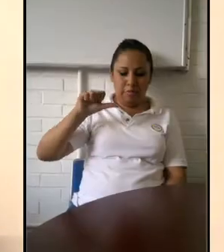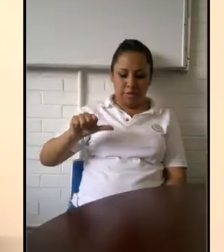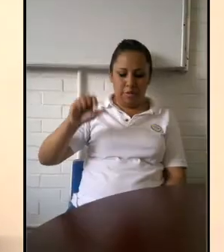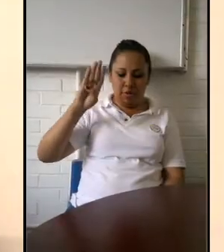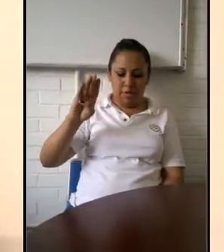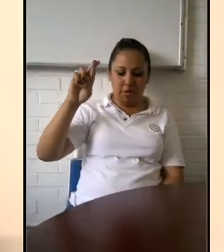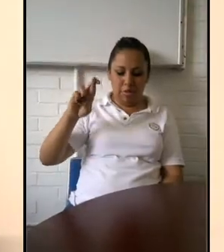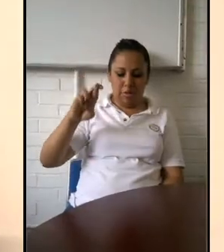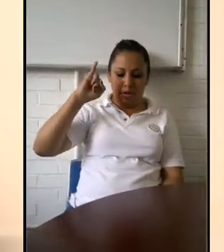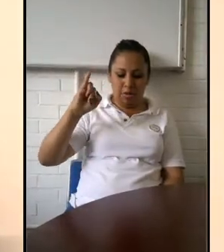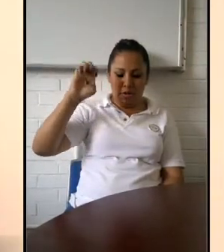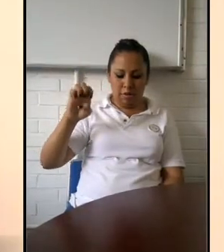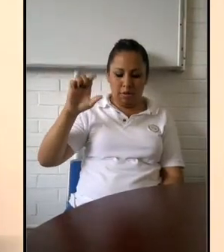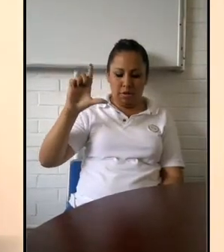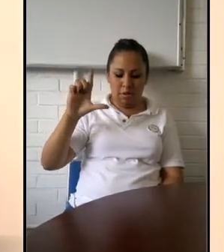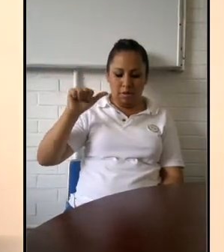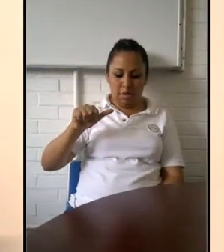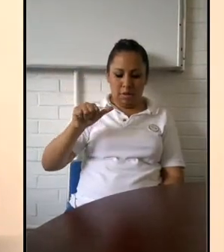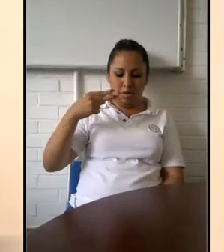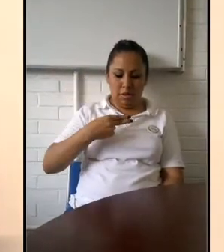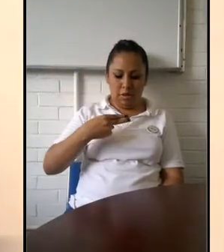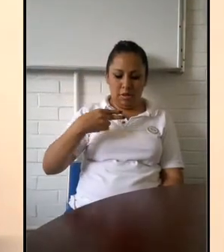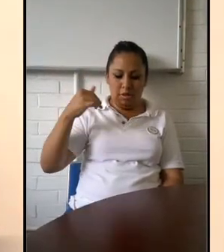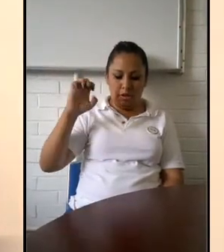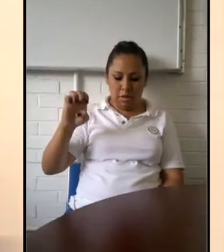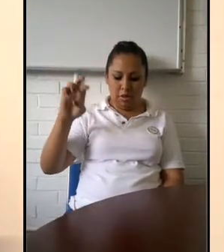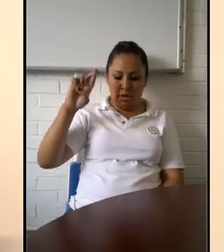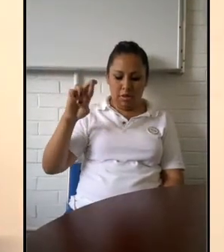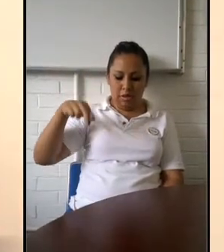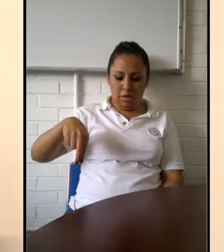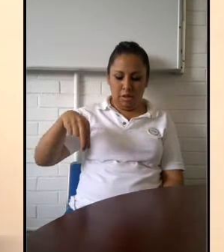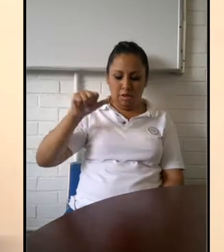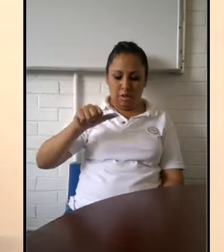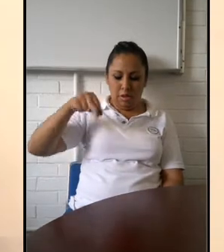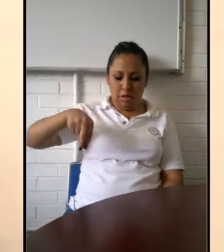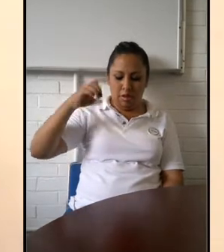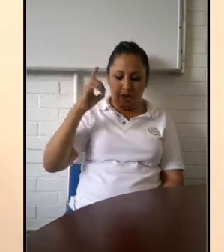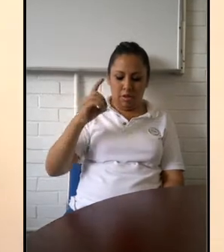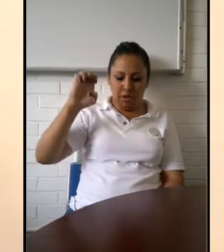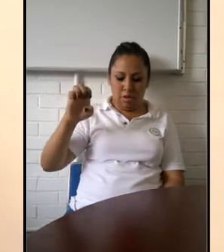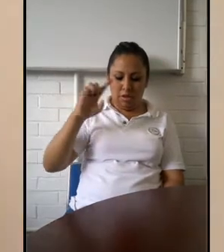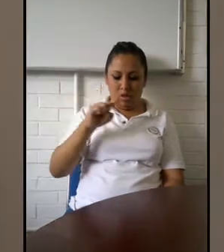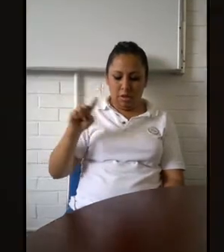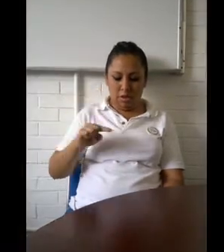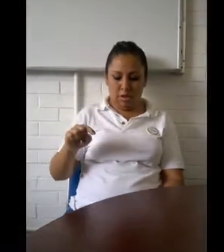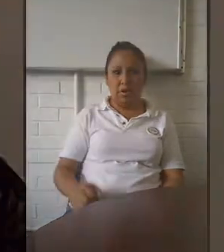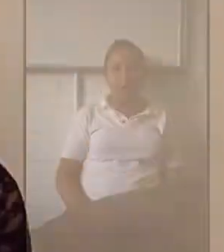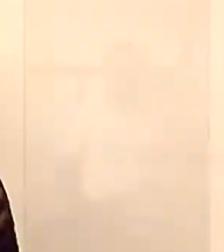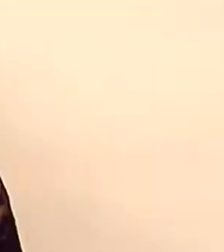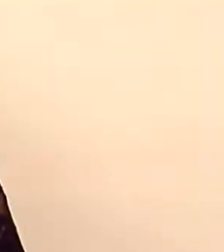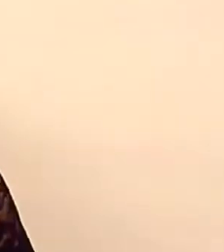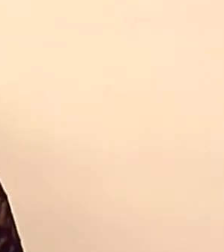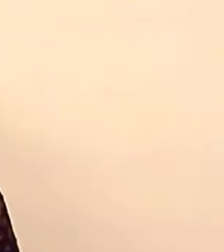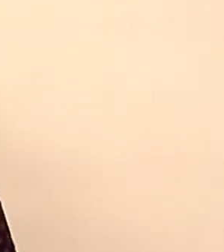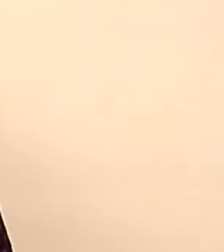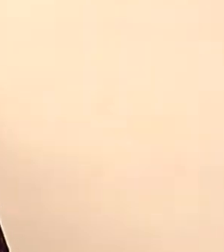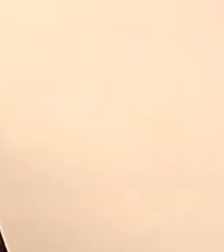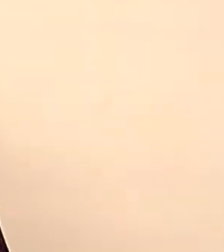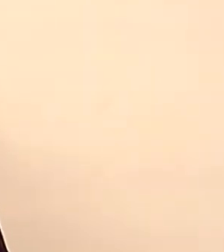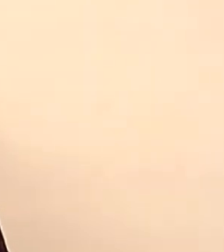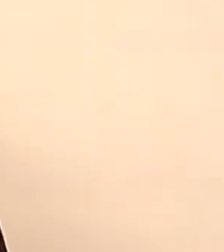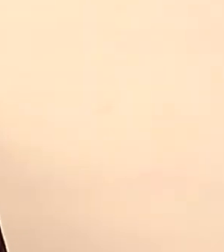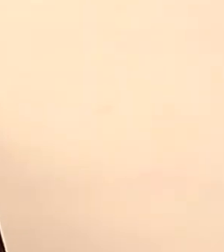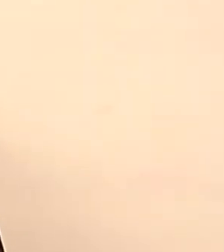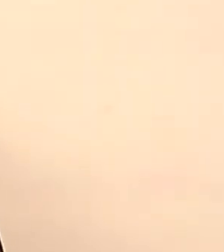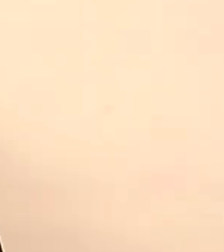Para hablar del Centro de Estudios e Investigación Social en Discapacidad y Salud, es necesario hablar de sus precursores. El Laboratorio